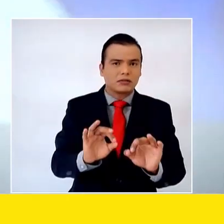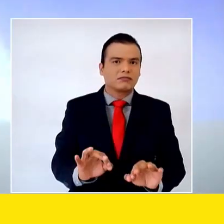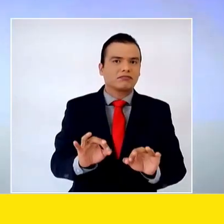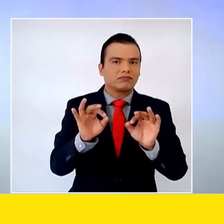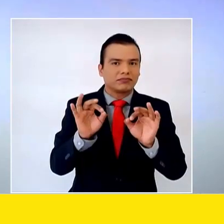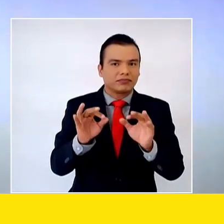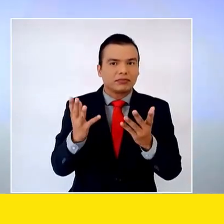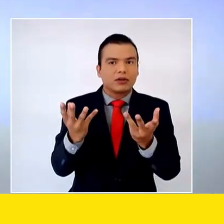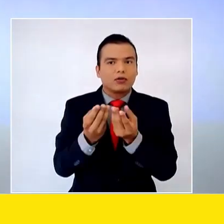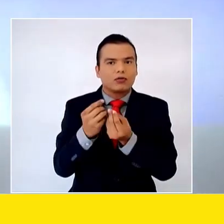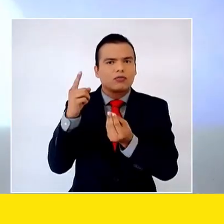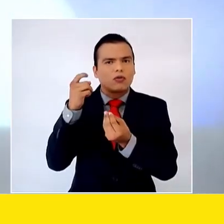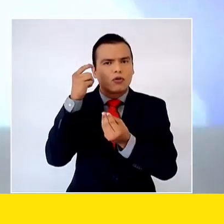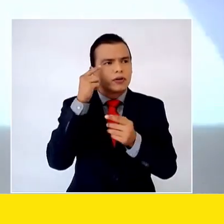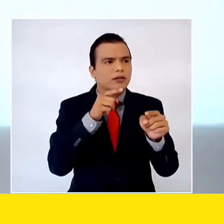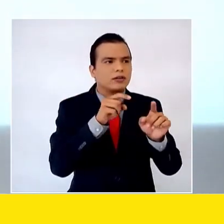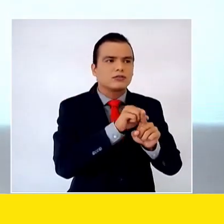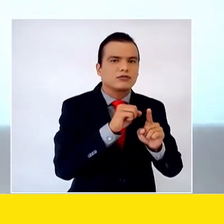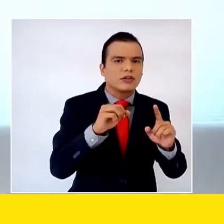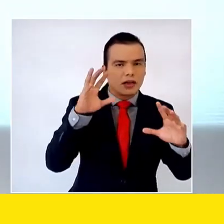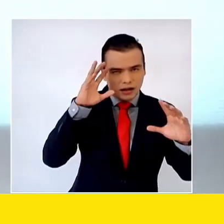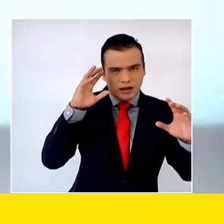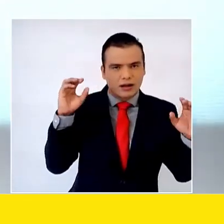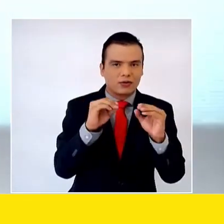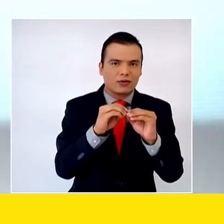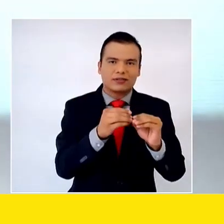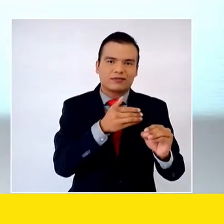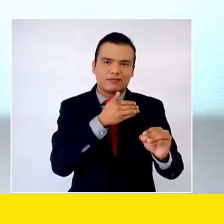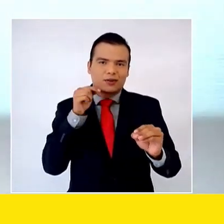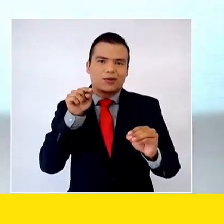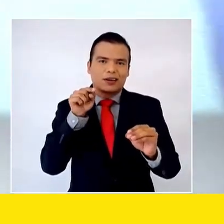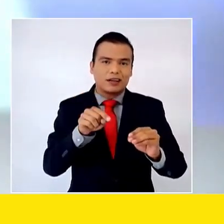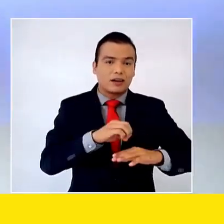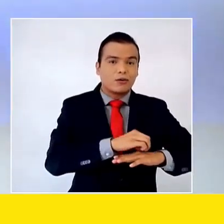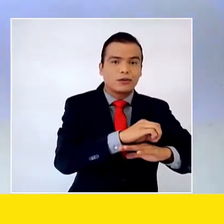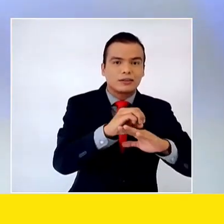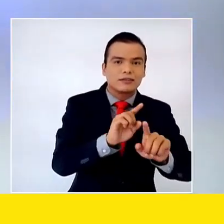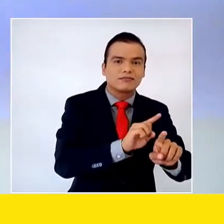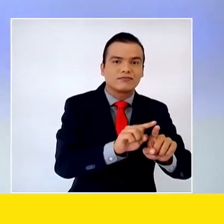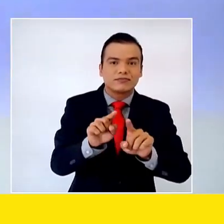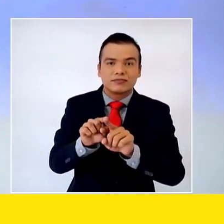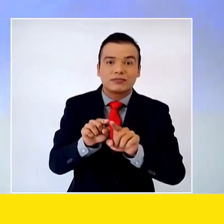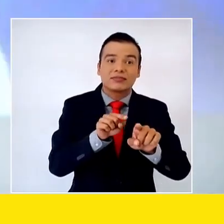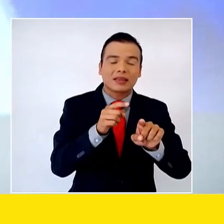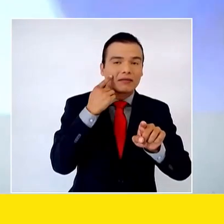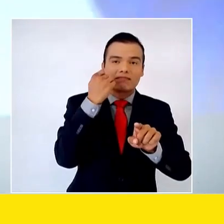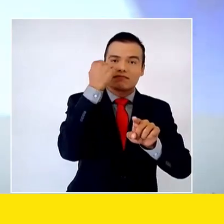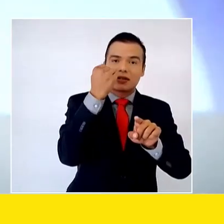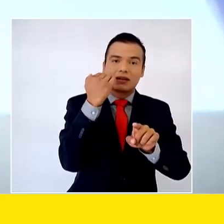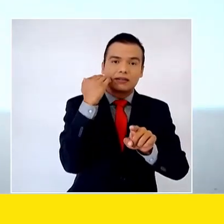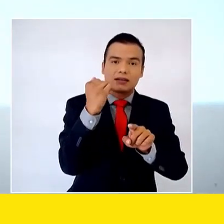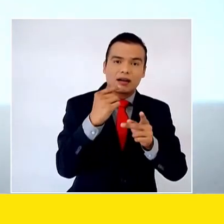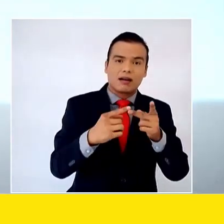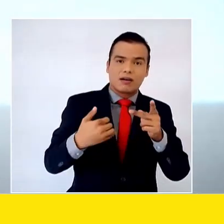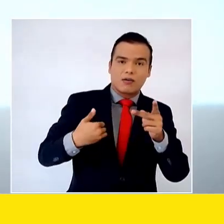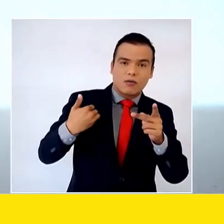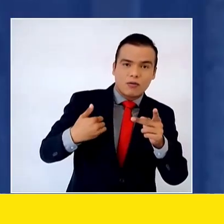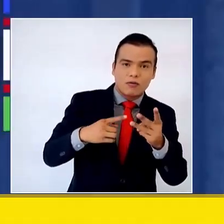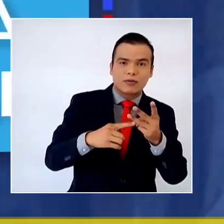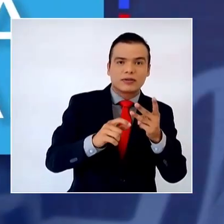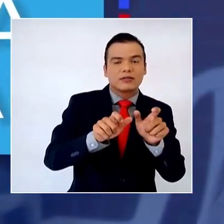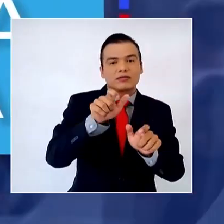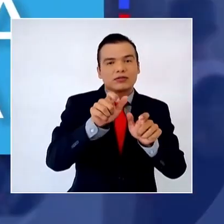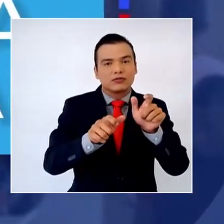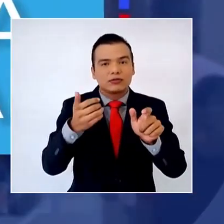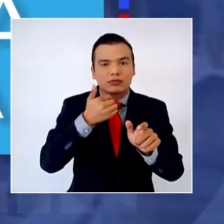público-populares, donde estén las agremiaciones de las mujeres, de los jóvenes y de los adultos que quieran salir adelante.